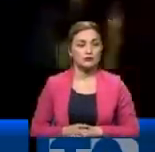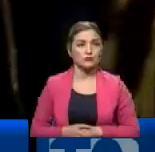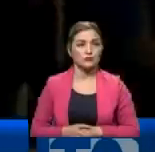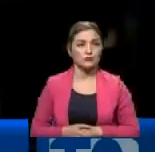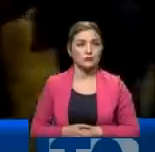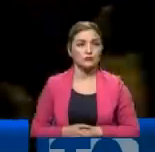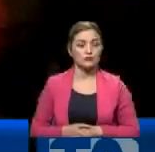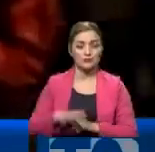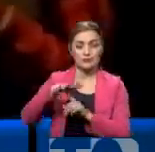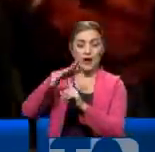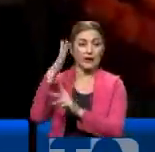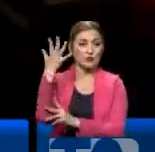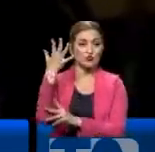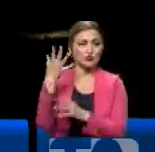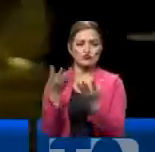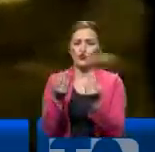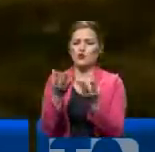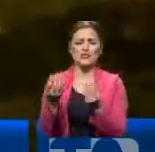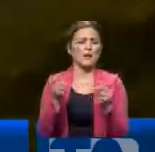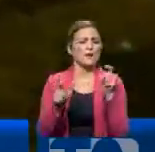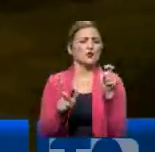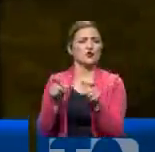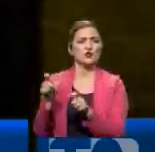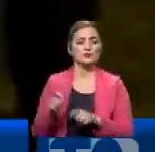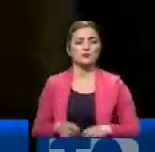El arbolito lucía más amplio.